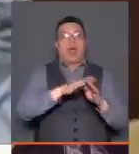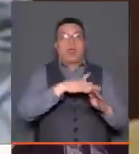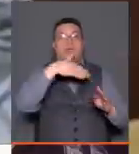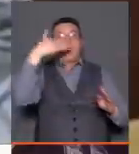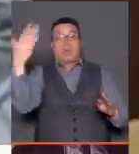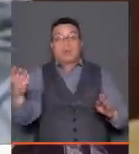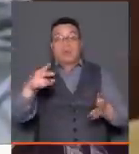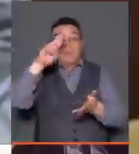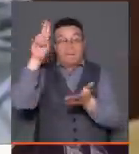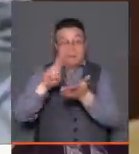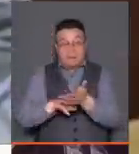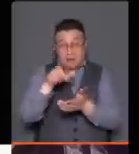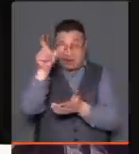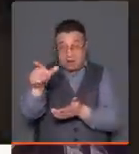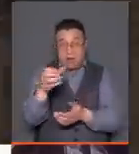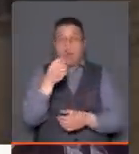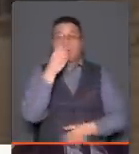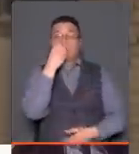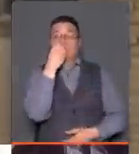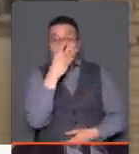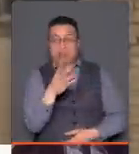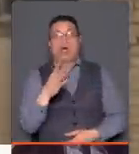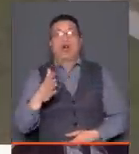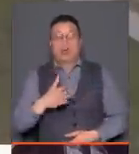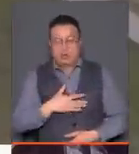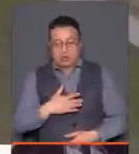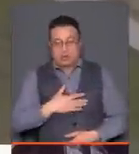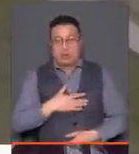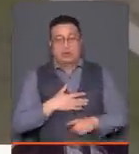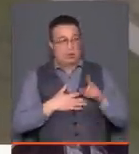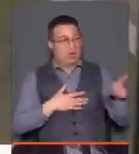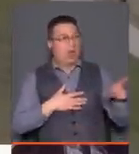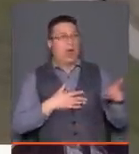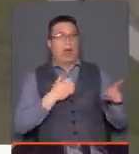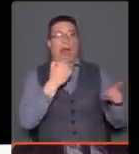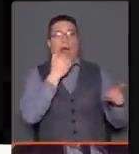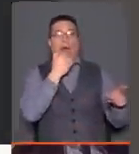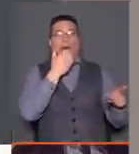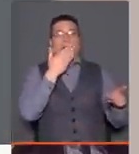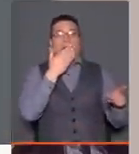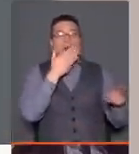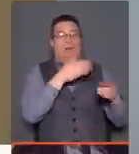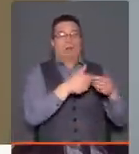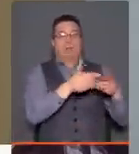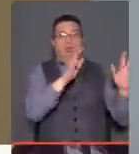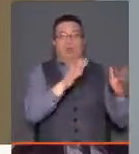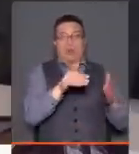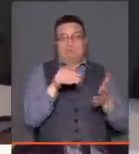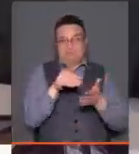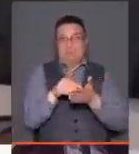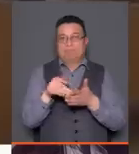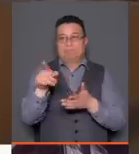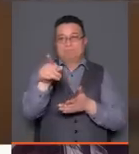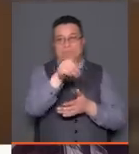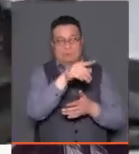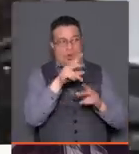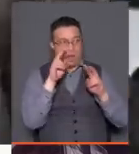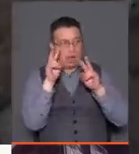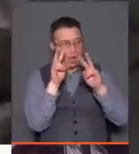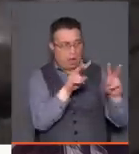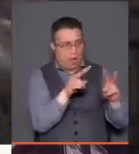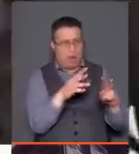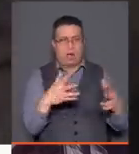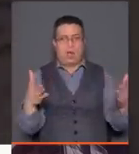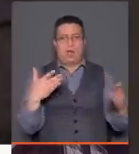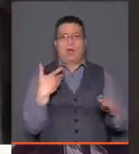autor confesó y Steven fue declarado inocente millones de seres humanos siguieron su historia y exigieron